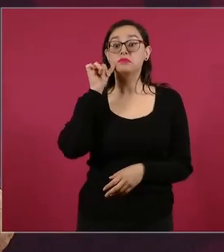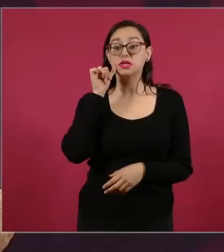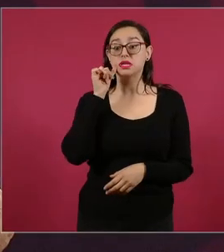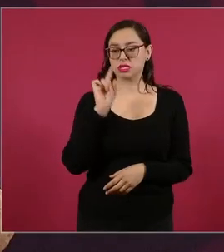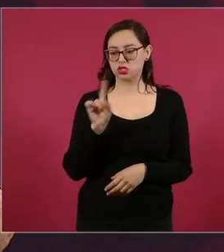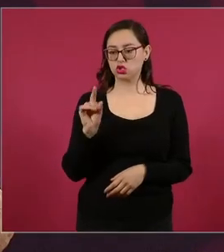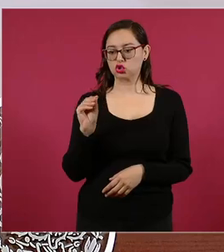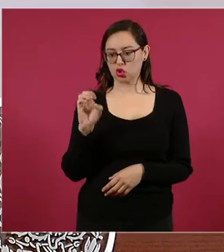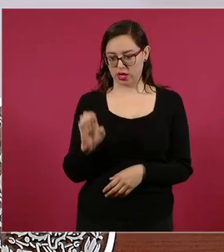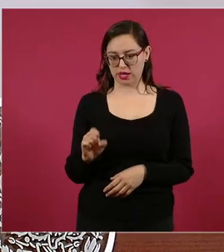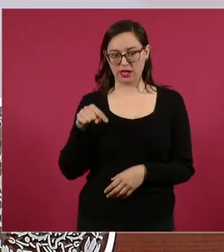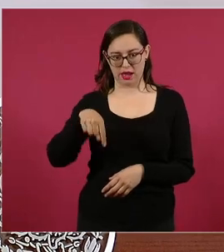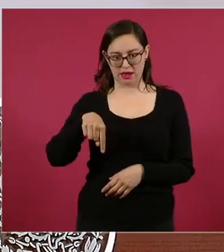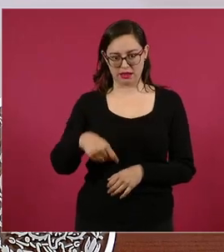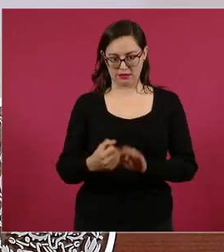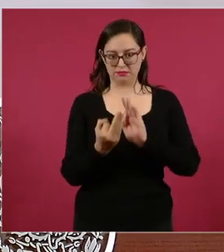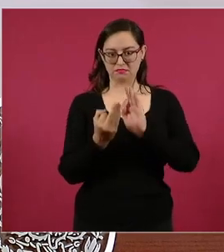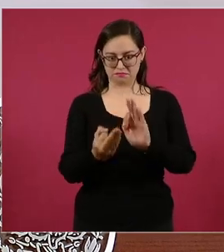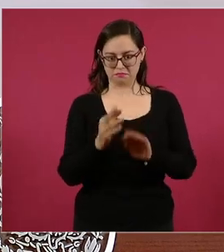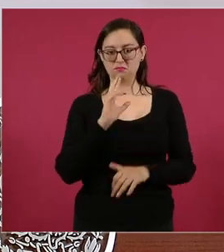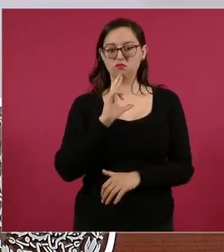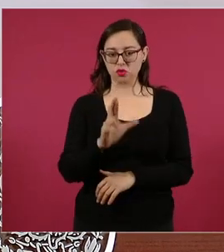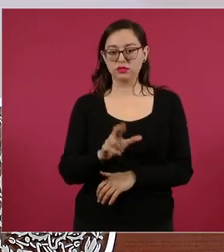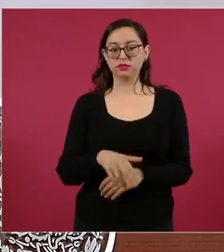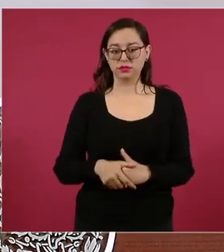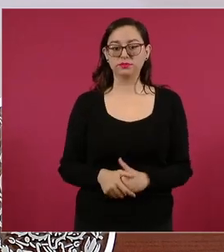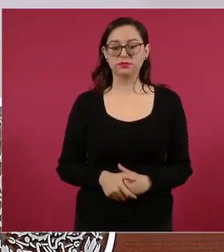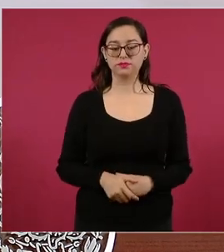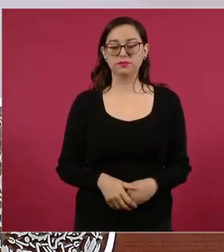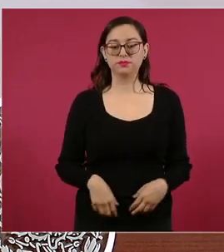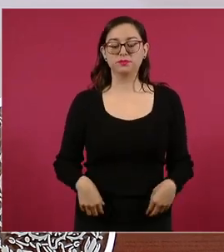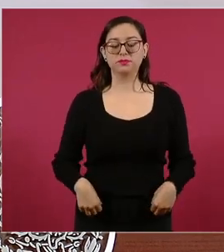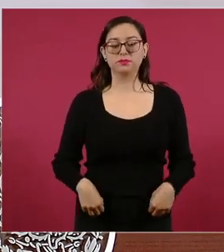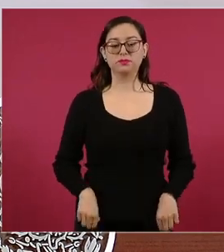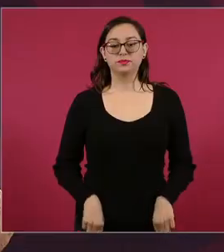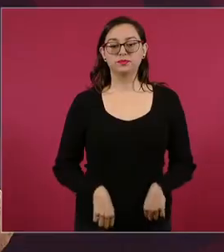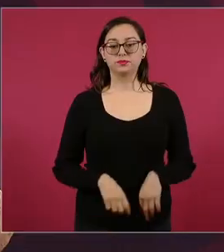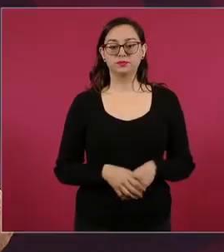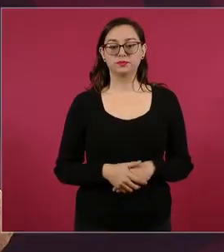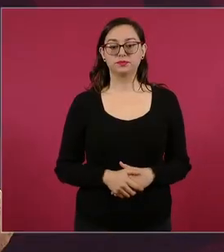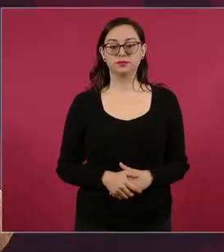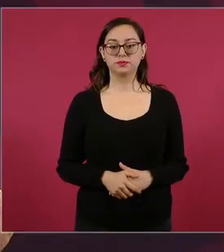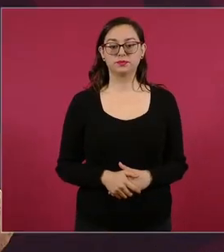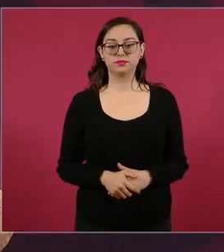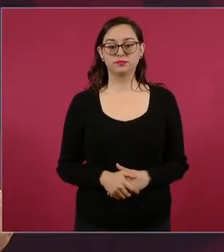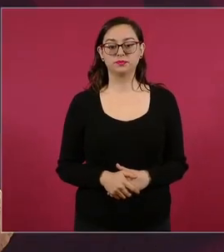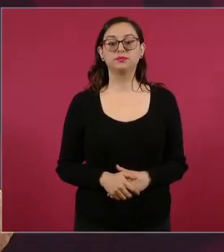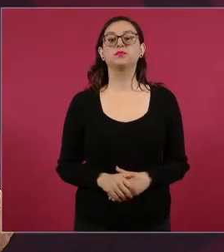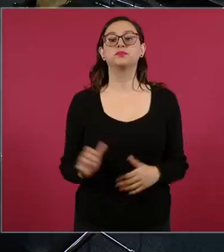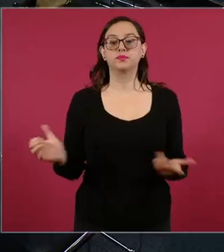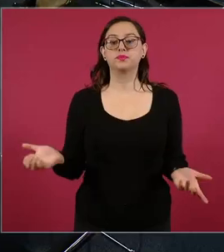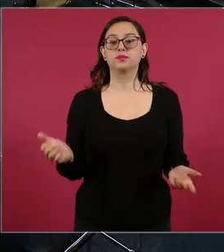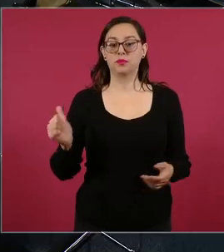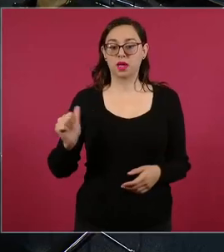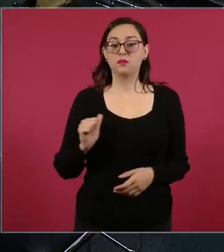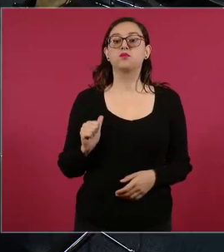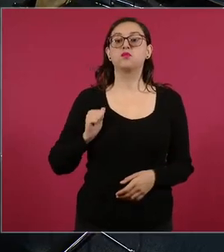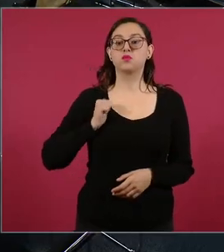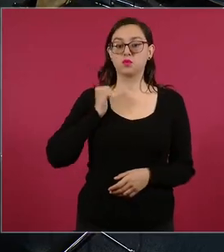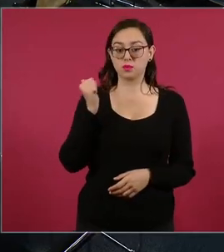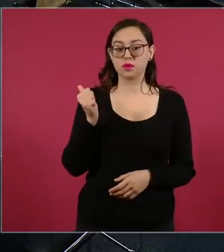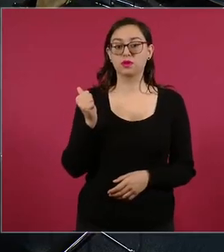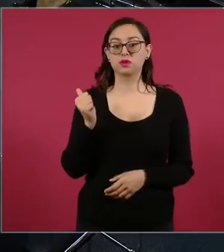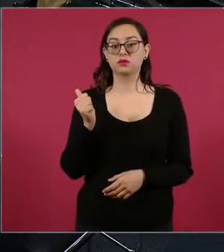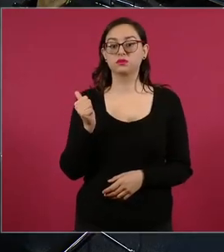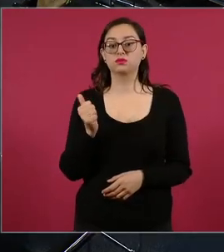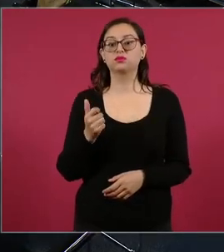Zoe. Maravilloso. Van a estar aquí. Bueno. Van a estar aquí los de salud. Aprovechando que va a estar mañana